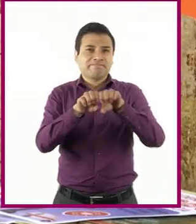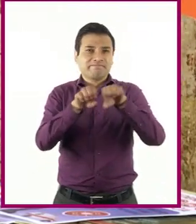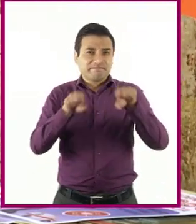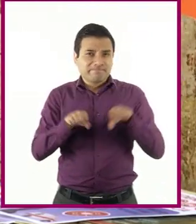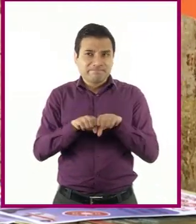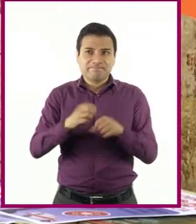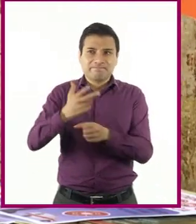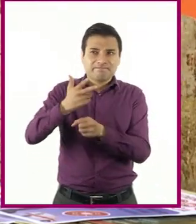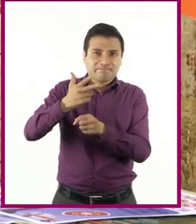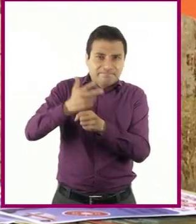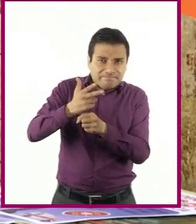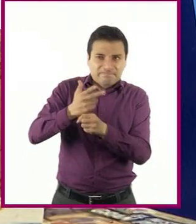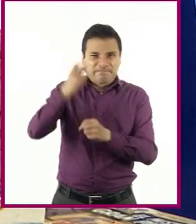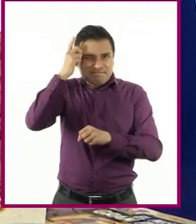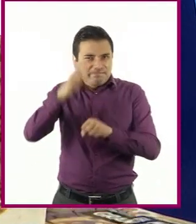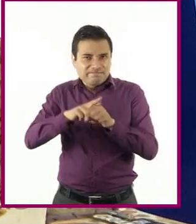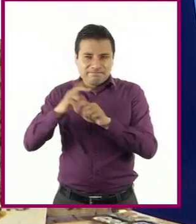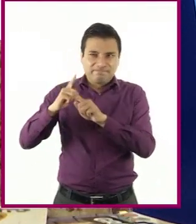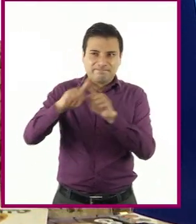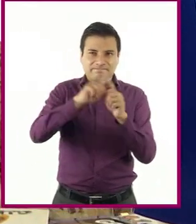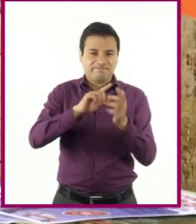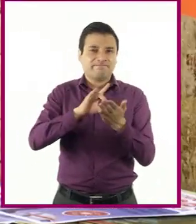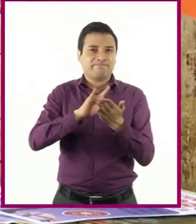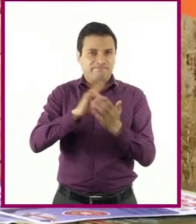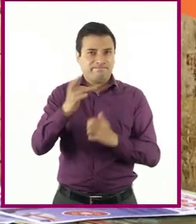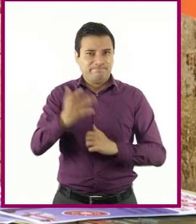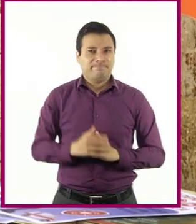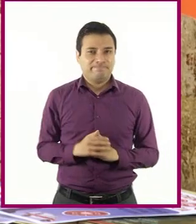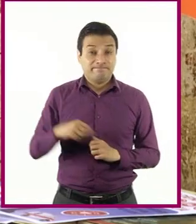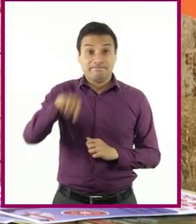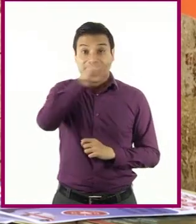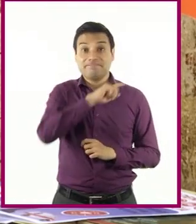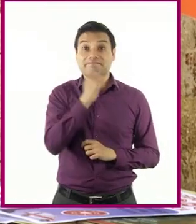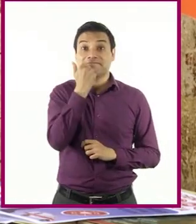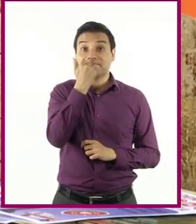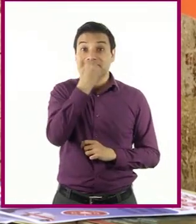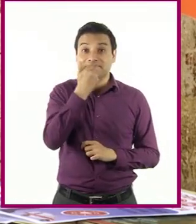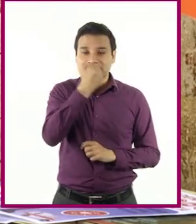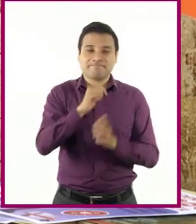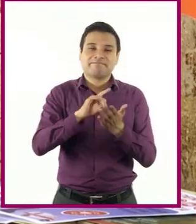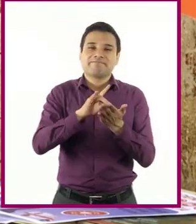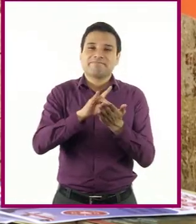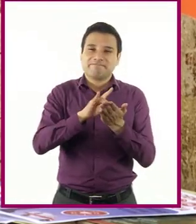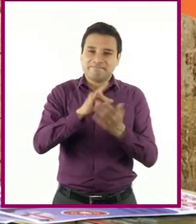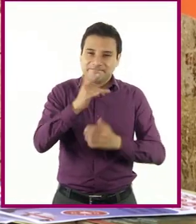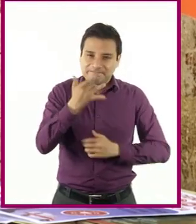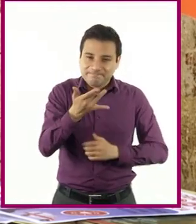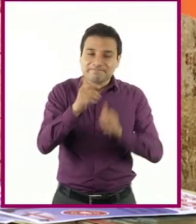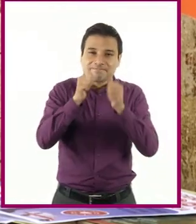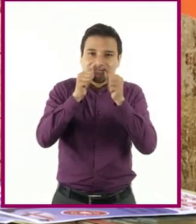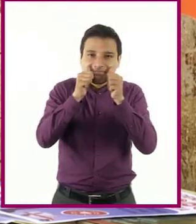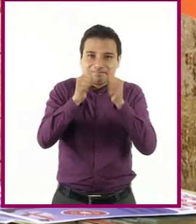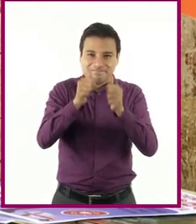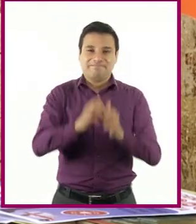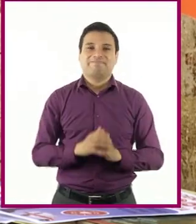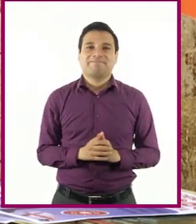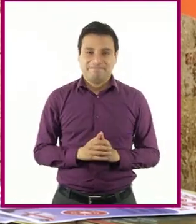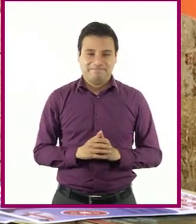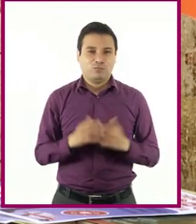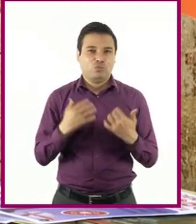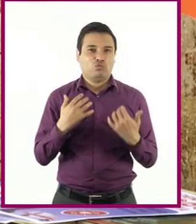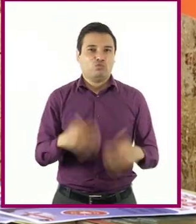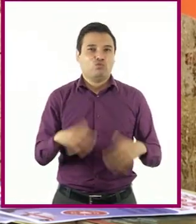hace posible este proyecto. Y a todos ustedes, alumnas y alumnos, les agradezco la atención brindada y su